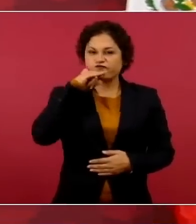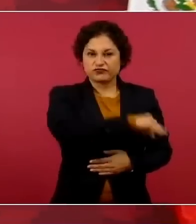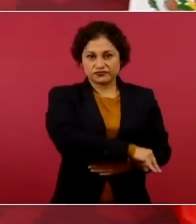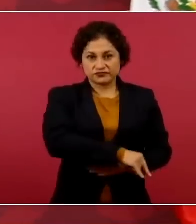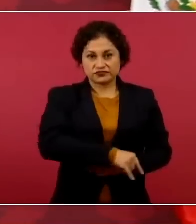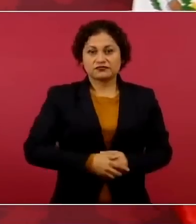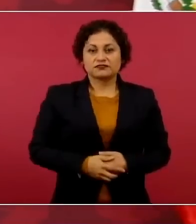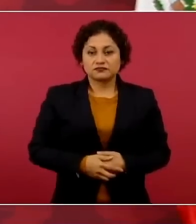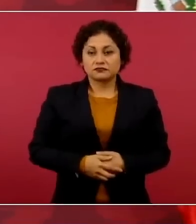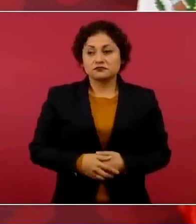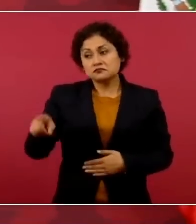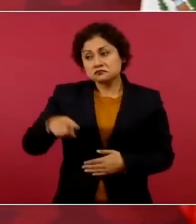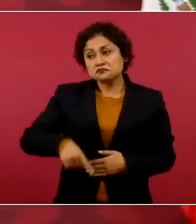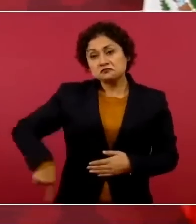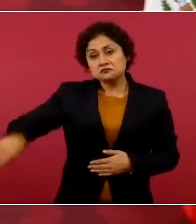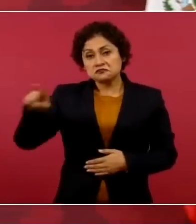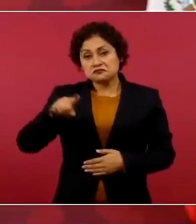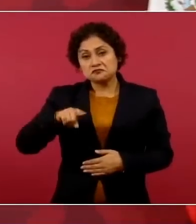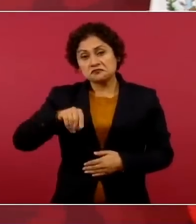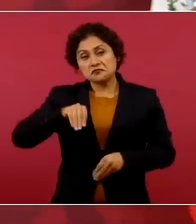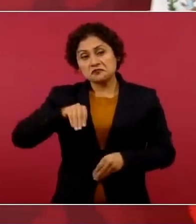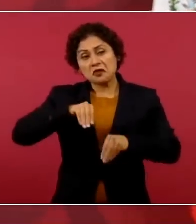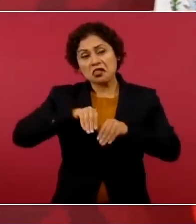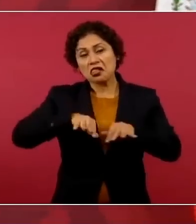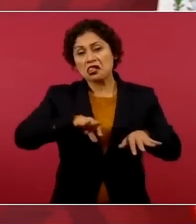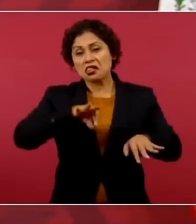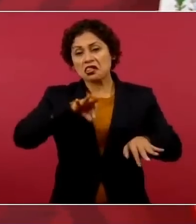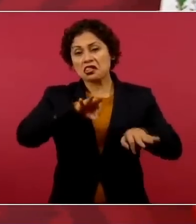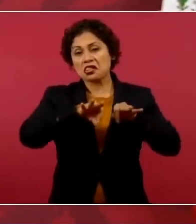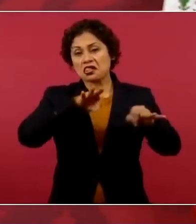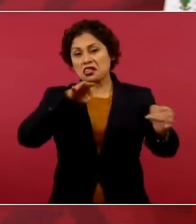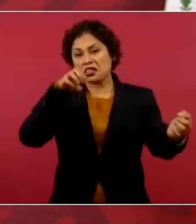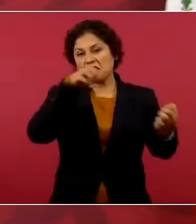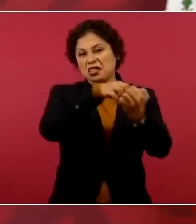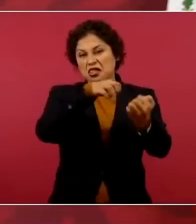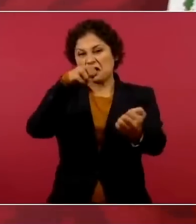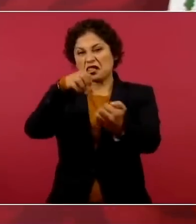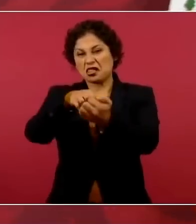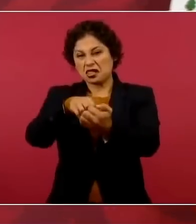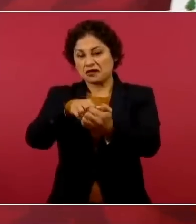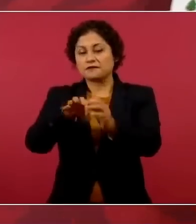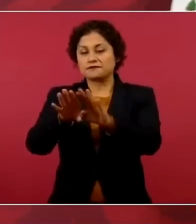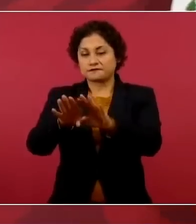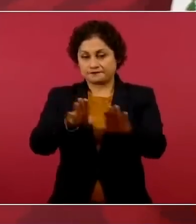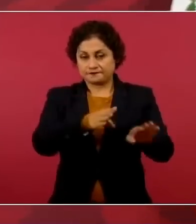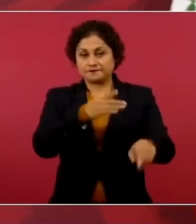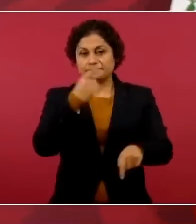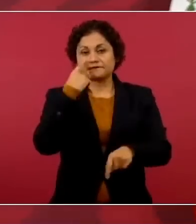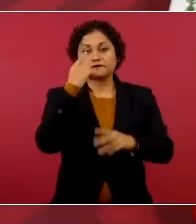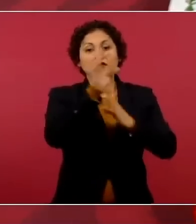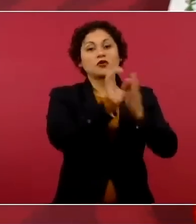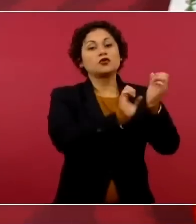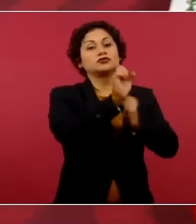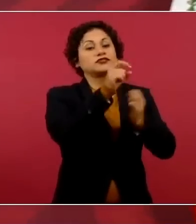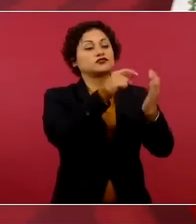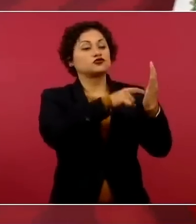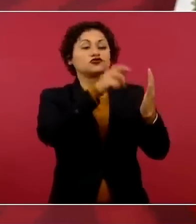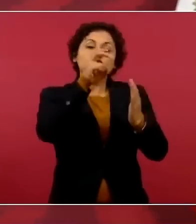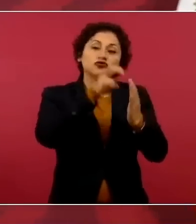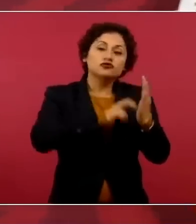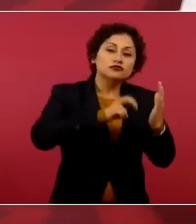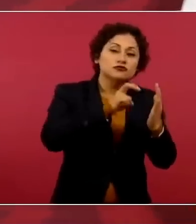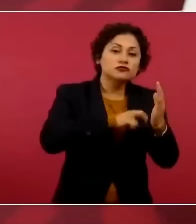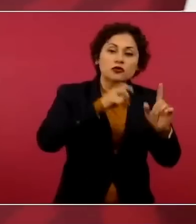Entonces, engañaron. ¿Qué otra cosa se buscaba con la reforma a la Constitución?